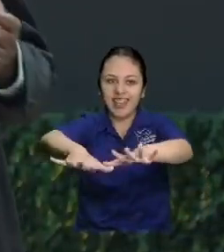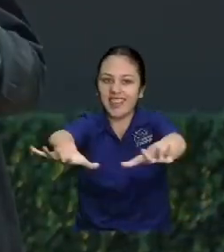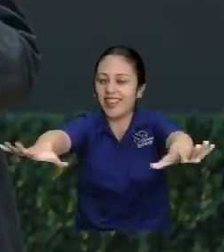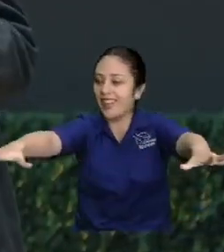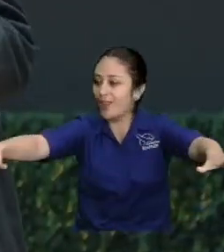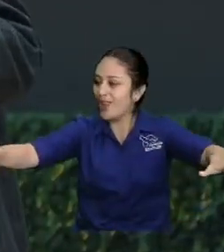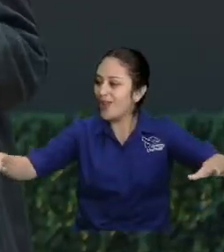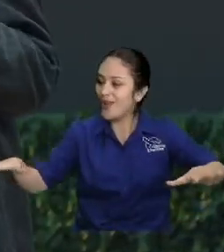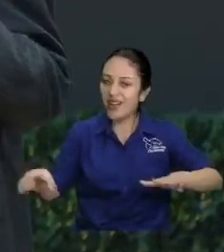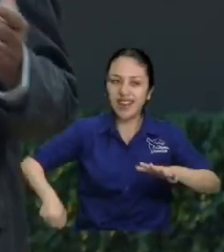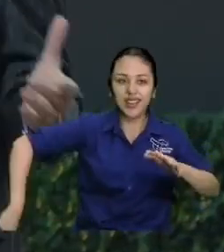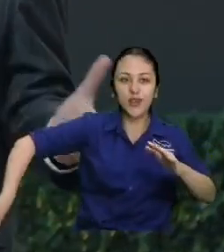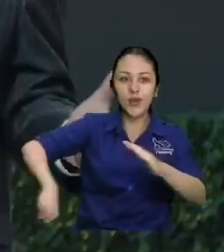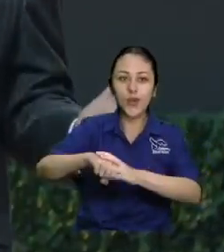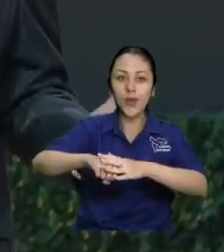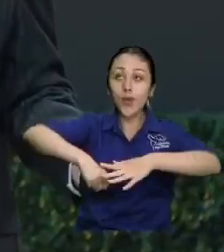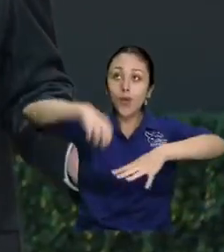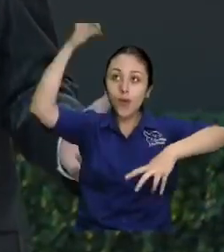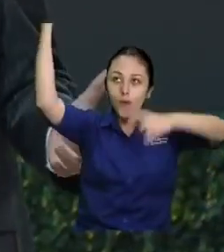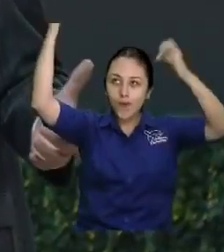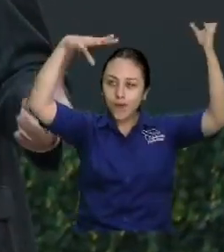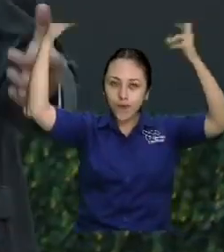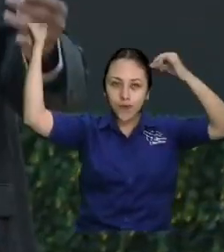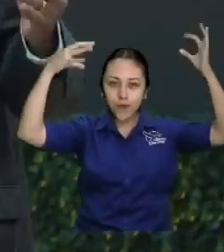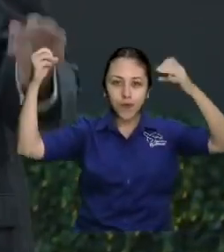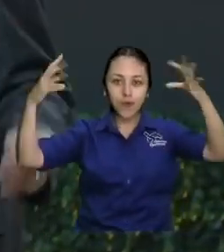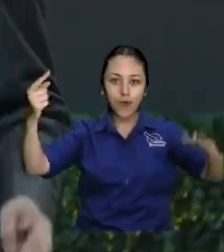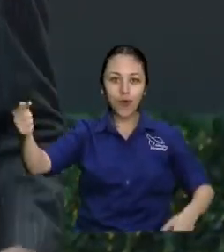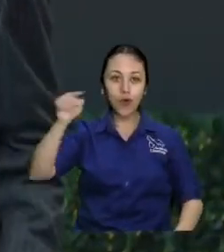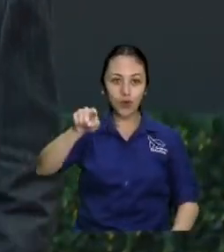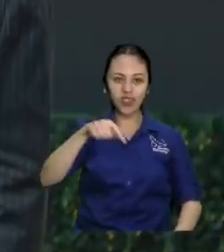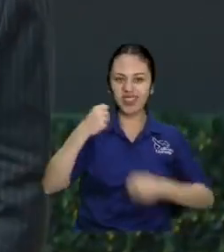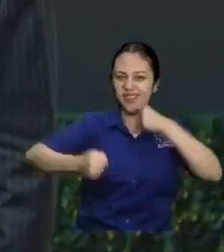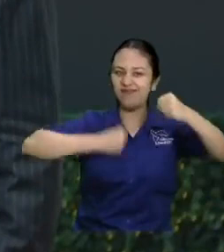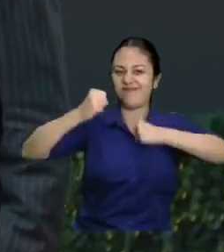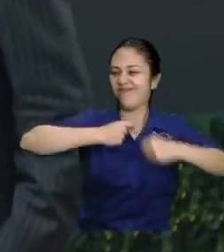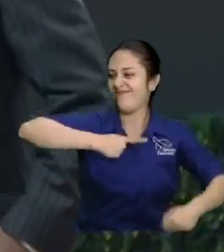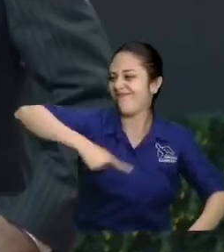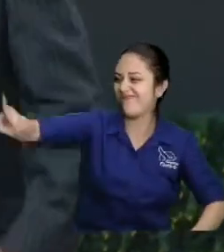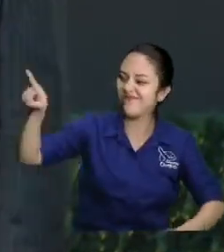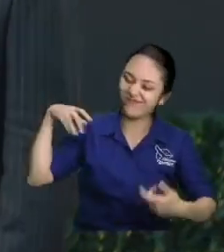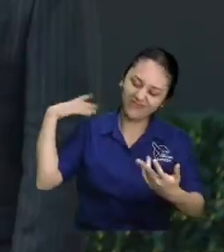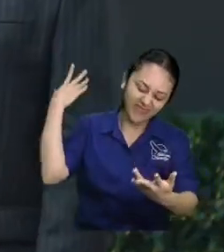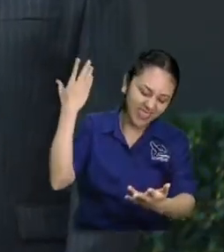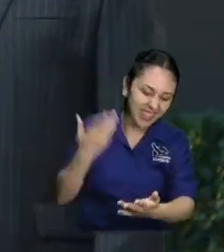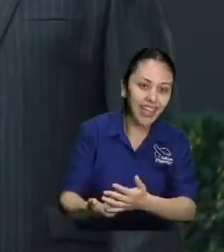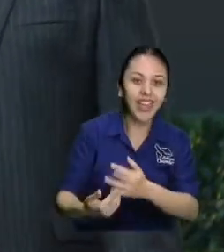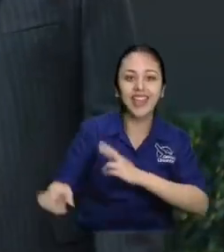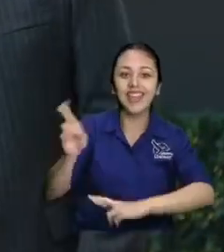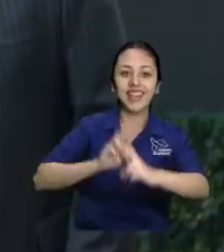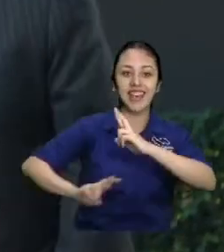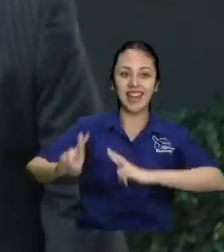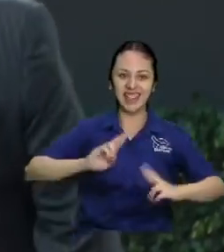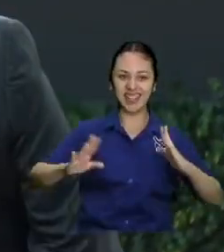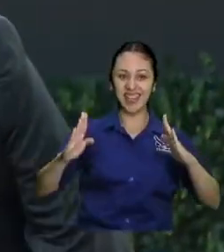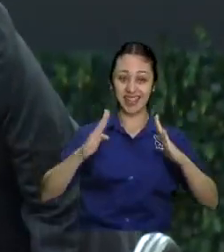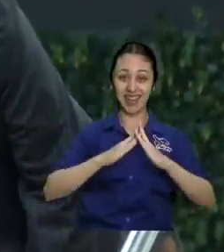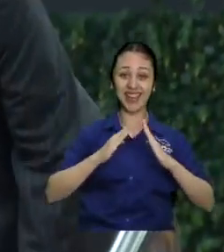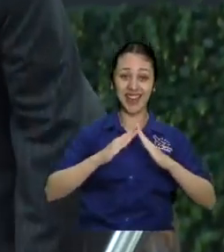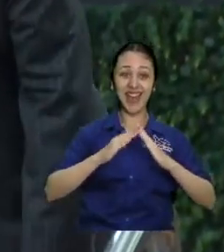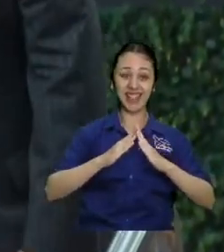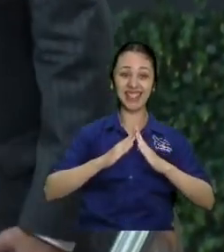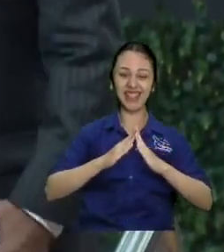fútbol acababa de llover, usted era defensa, se barrió tres veces y regresa pues con las medias